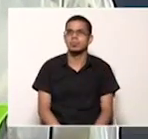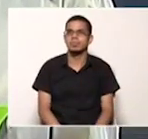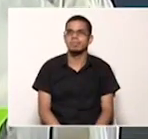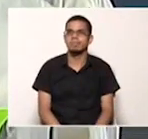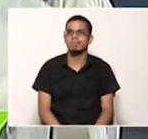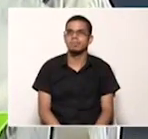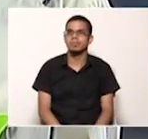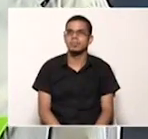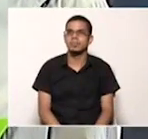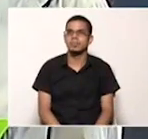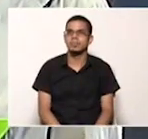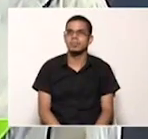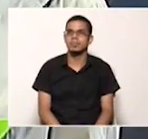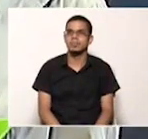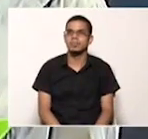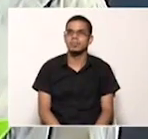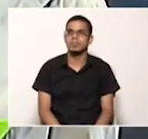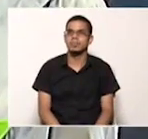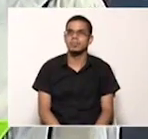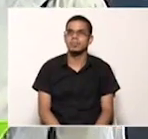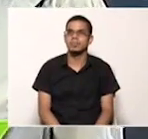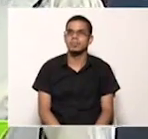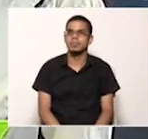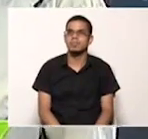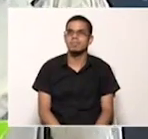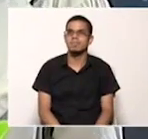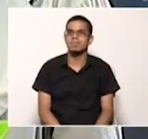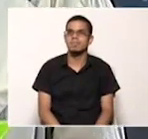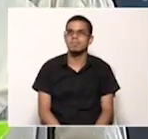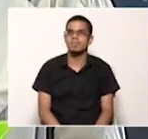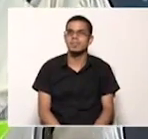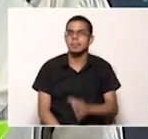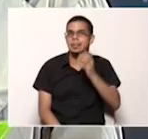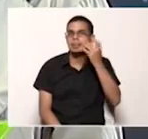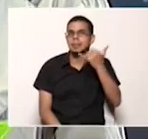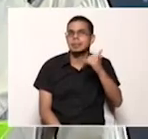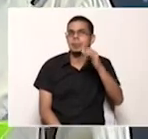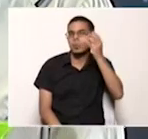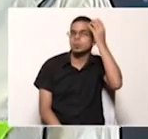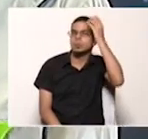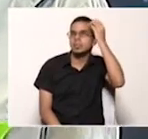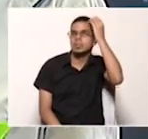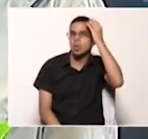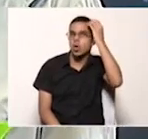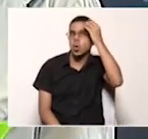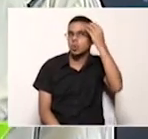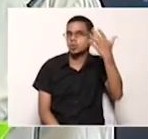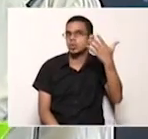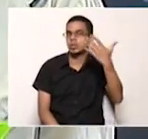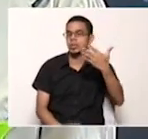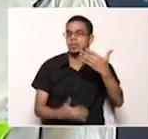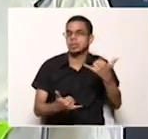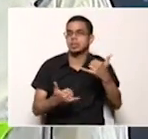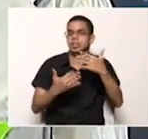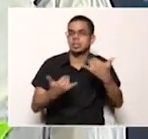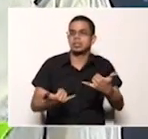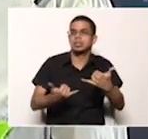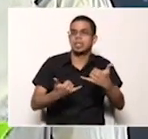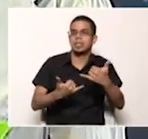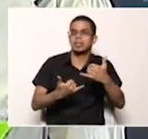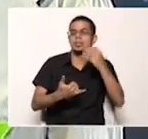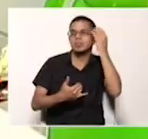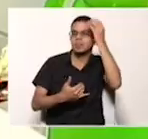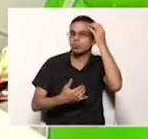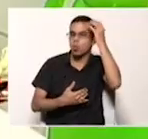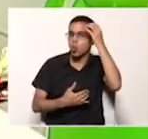conciencia, bueno, lo que pasa es que la conciencia es lo principal. Una vez que somos conscientes de lo que podemos hacer, podemos accionar en todos los demás, Exacto. en todos los demás